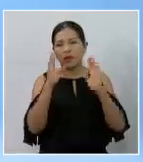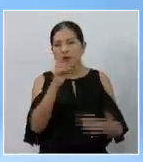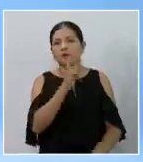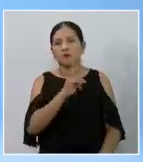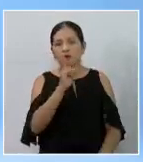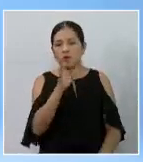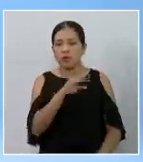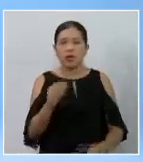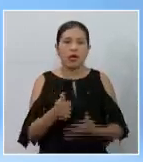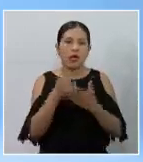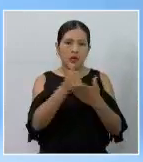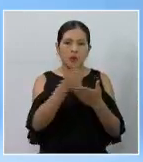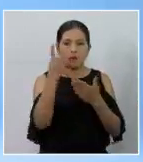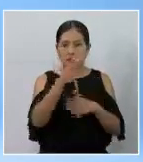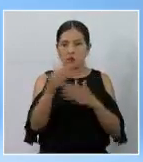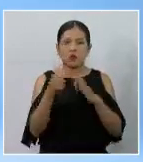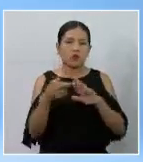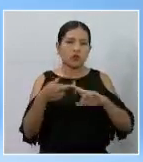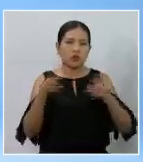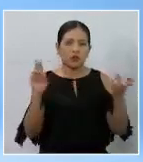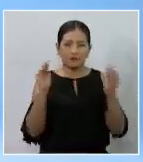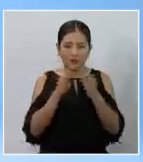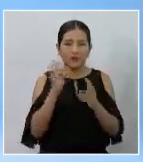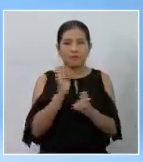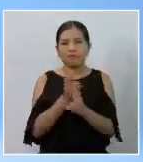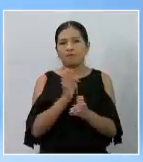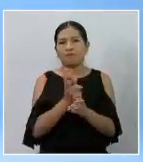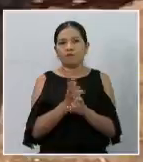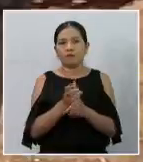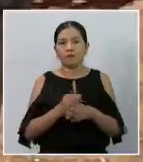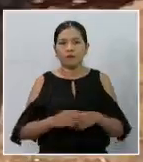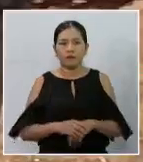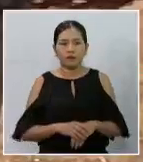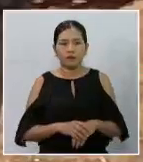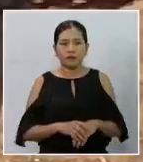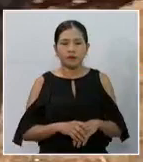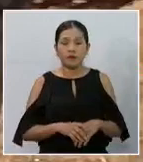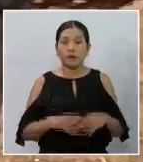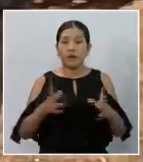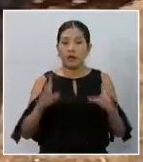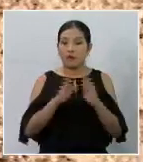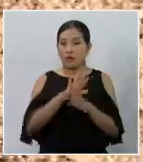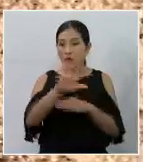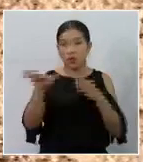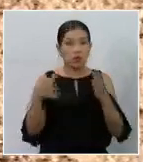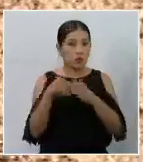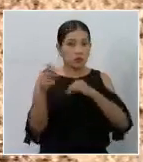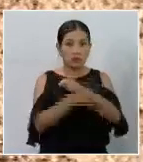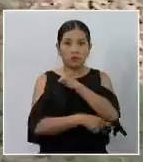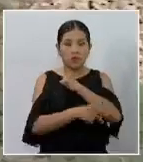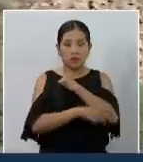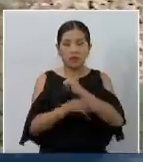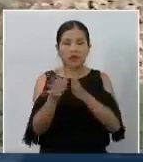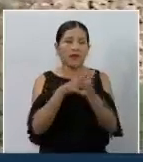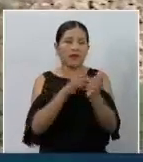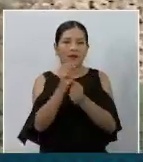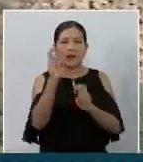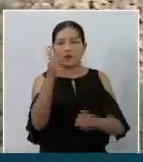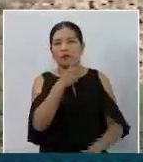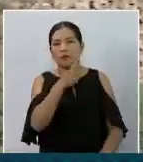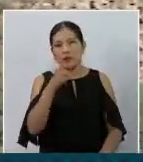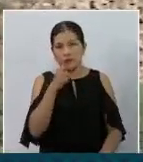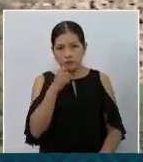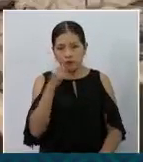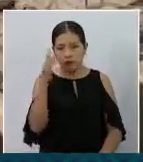hoja y ayuda para las regiones más afectadas. En Tarija, como en todo el país, afecta una sequía intensa por la